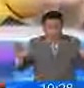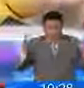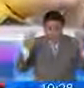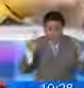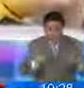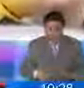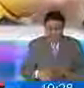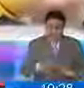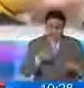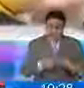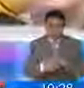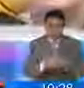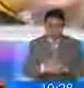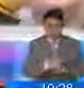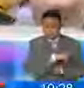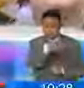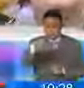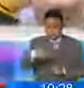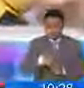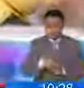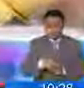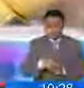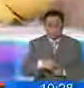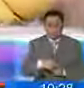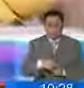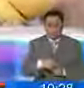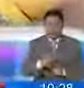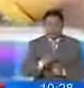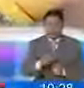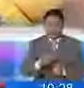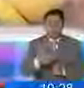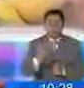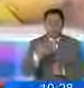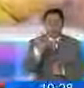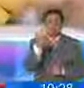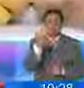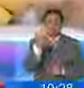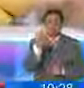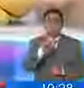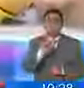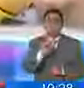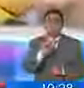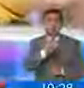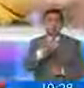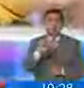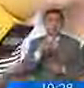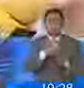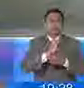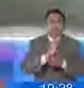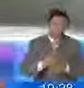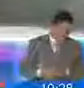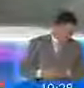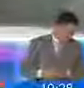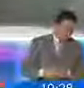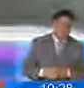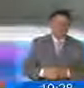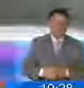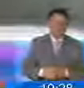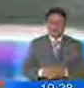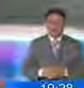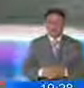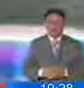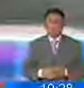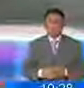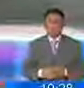sea inaugurada, uno podrá realizar el mismo trayecto en apenas 15 o máximo 20 minutos. El puente Los Pájaros tiene